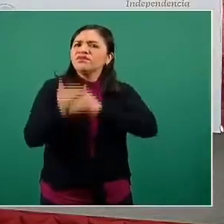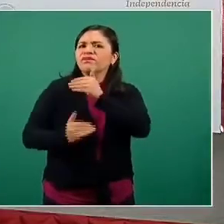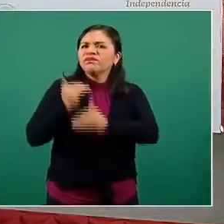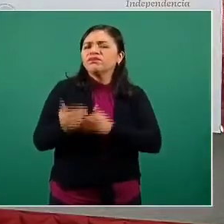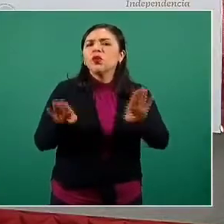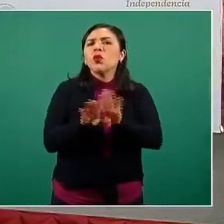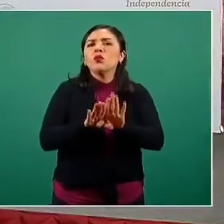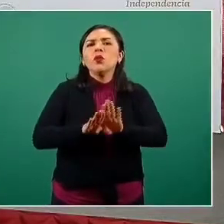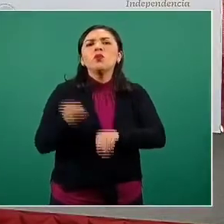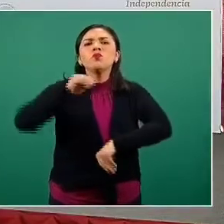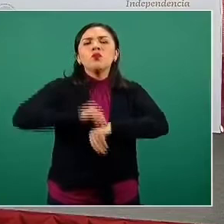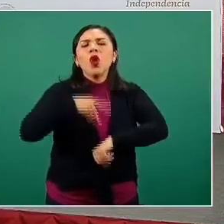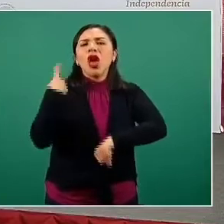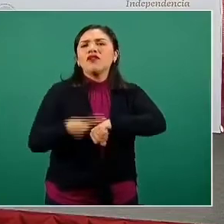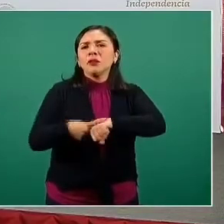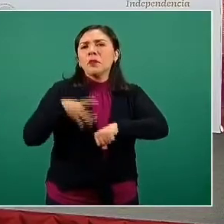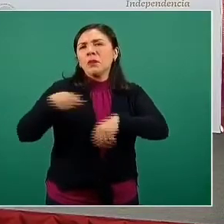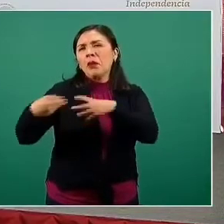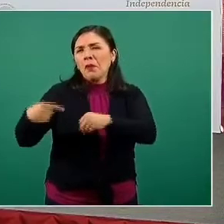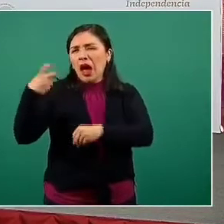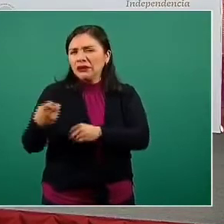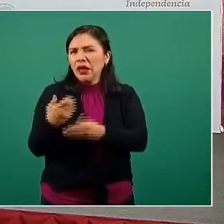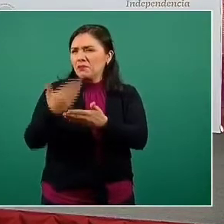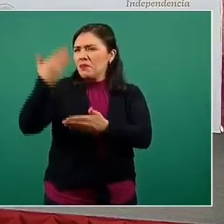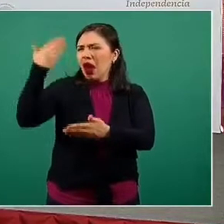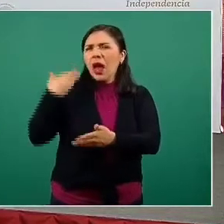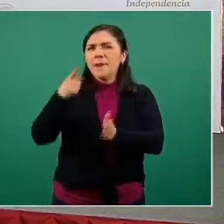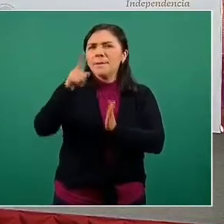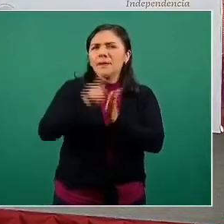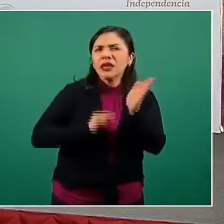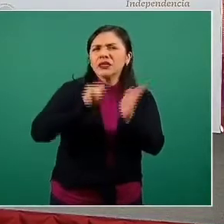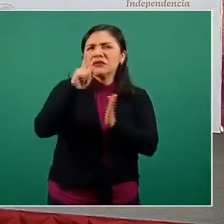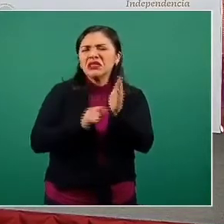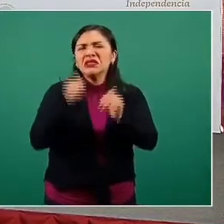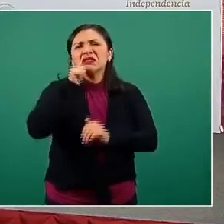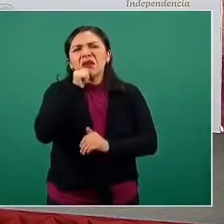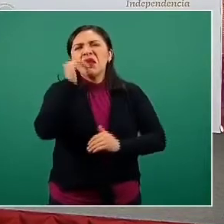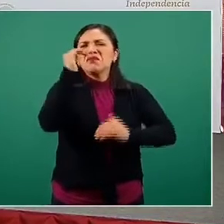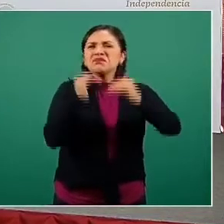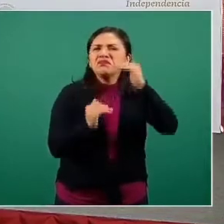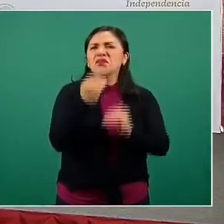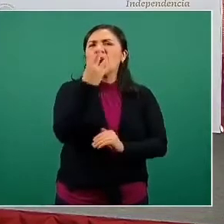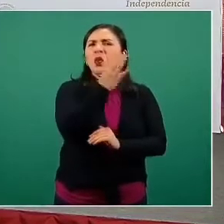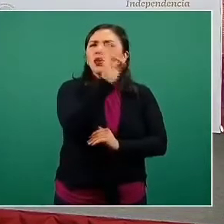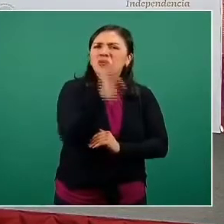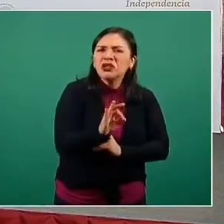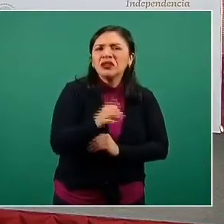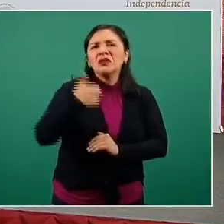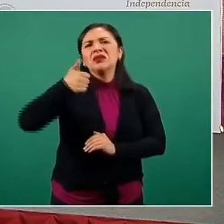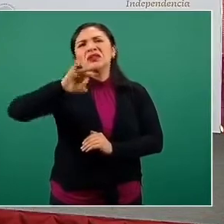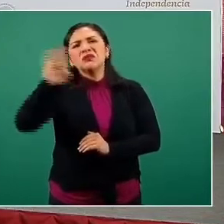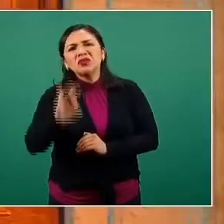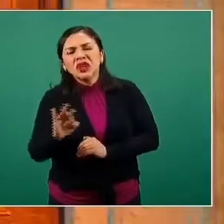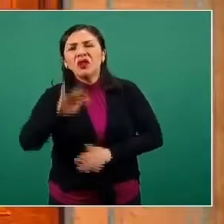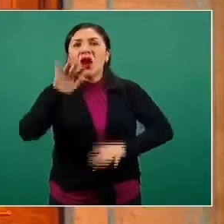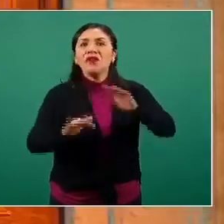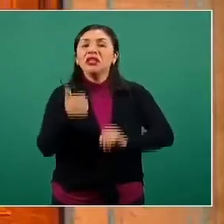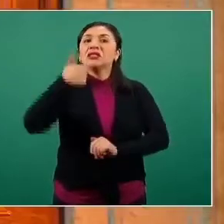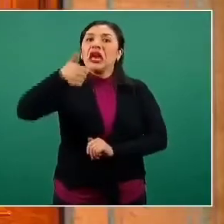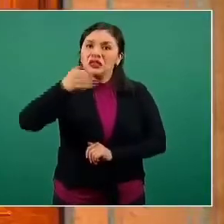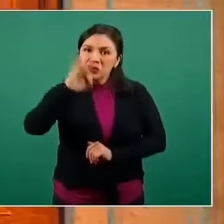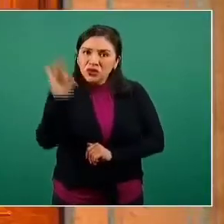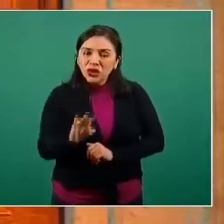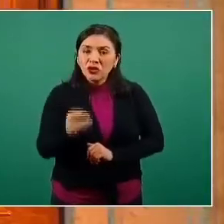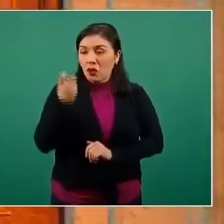del comportamiento epidémico en los últimos meses, justo entre un 4 y un 6%, algunas semanas llega a ser el 6%,